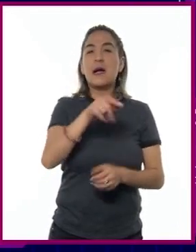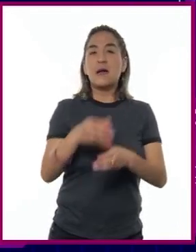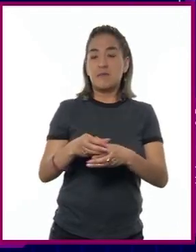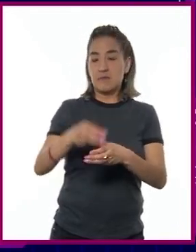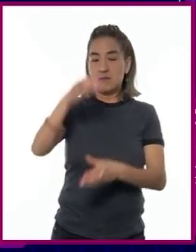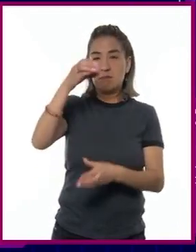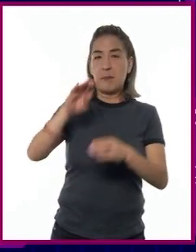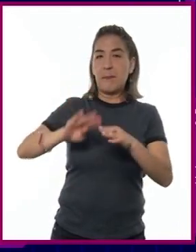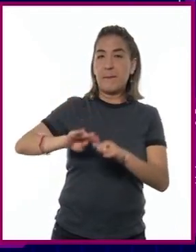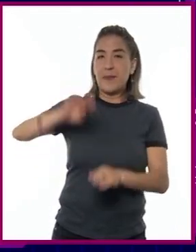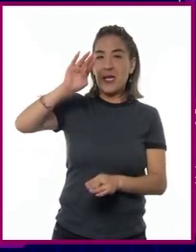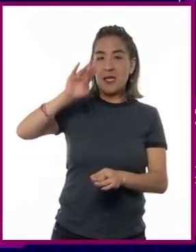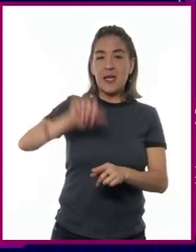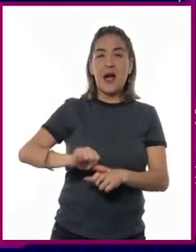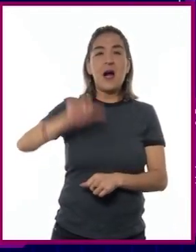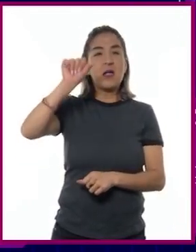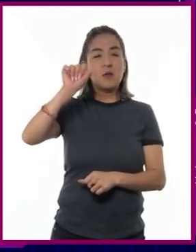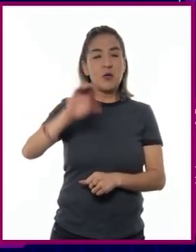altura mide